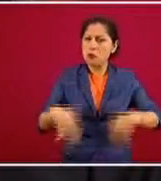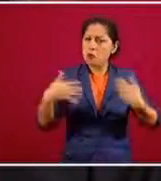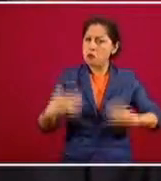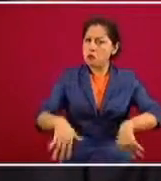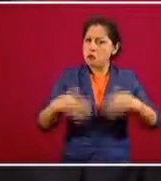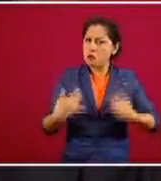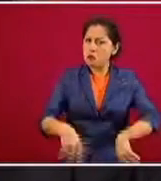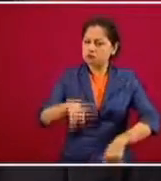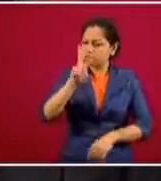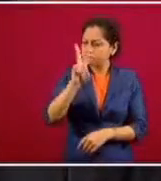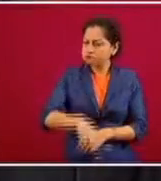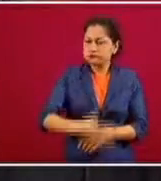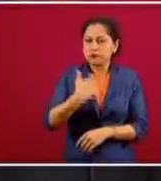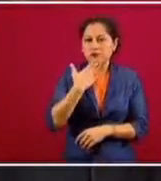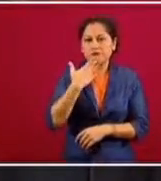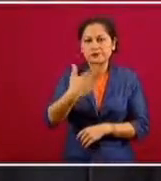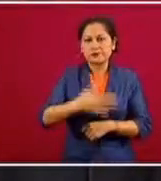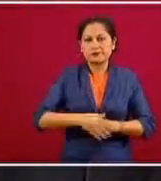sin